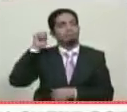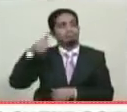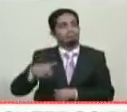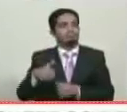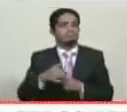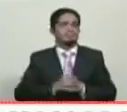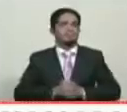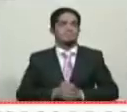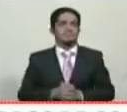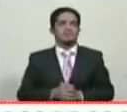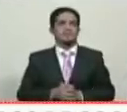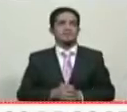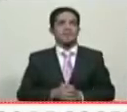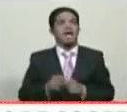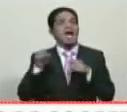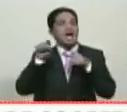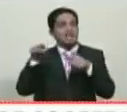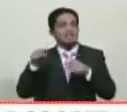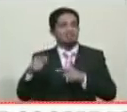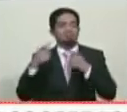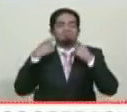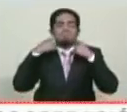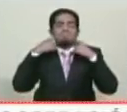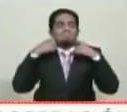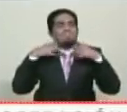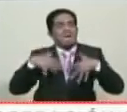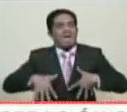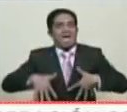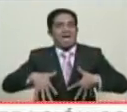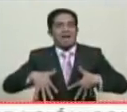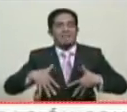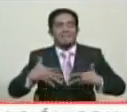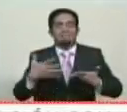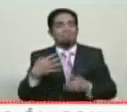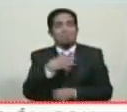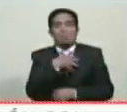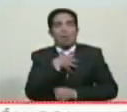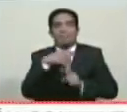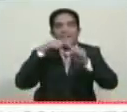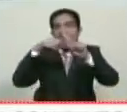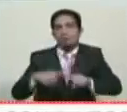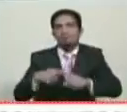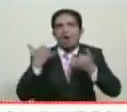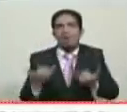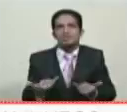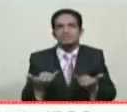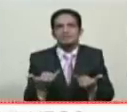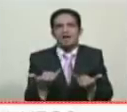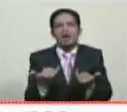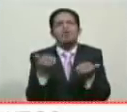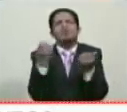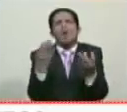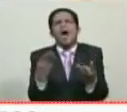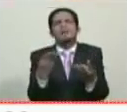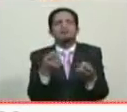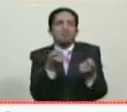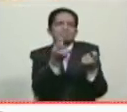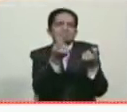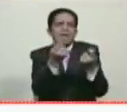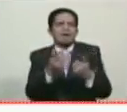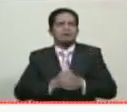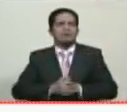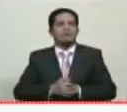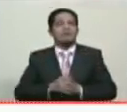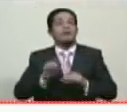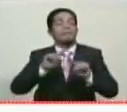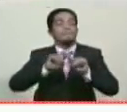Venezuela. Allí hubo pérdidas que no se puede calcular en este momento el monto. Sin embargo, podemos señalar